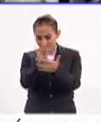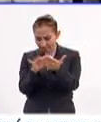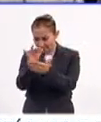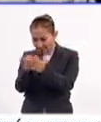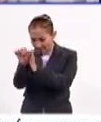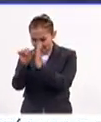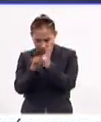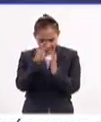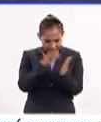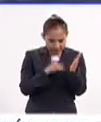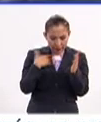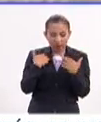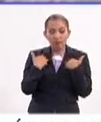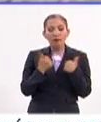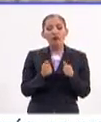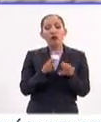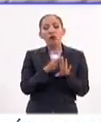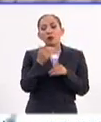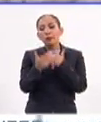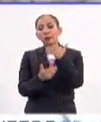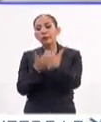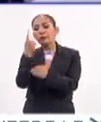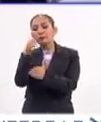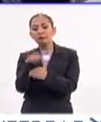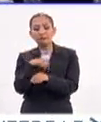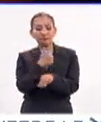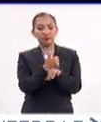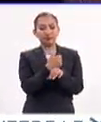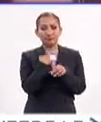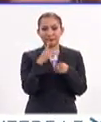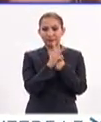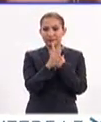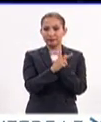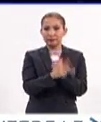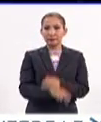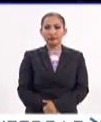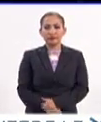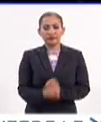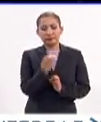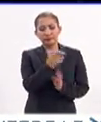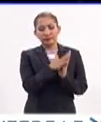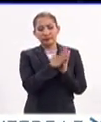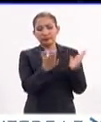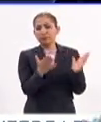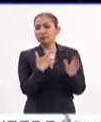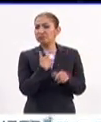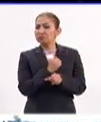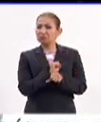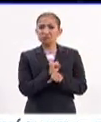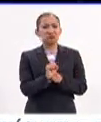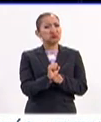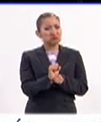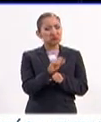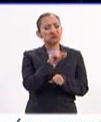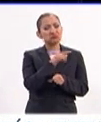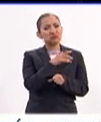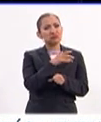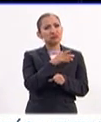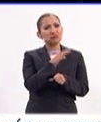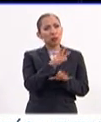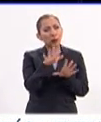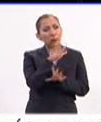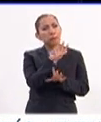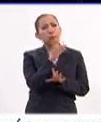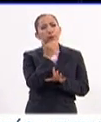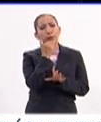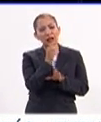y artículos, Cordero entendió cómo fue el proceso para constituirnos como nación. Es un libro muy ligero, que